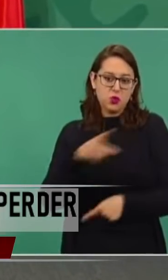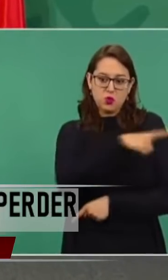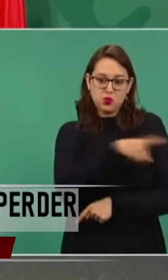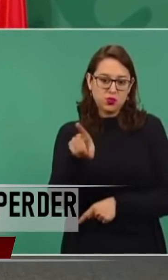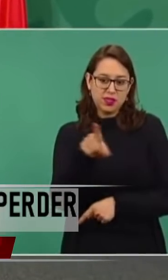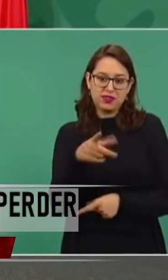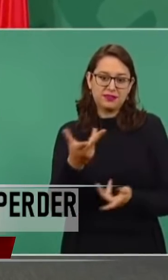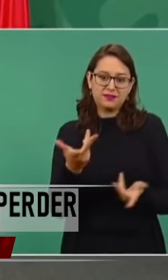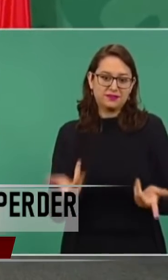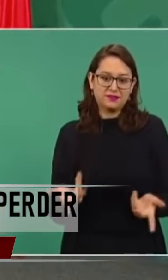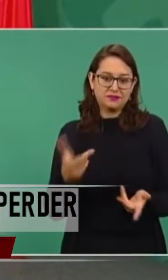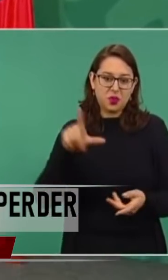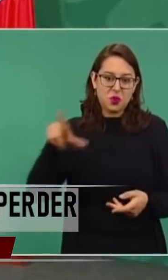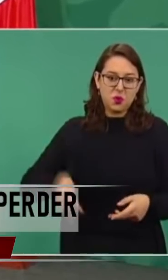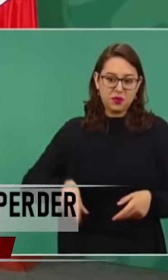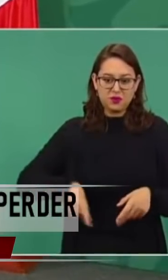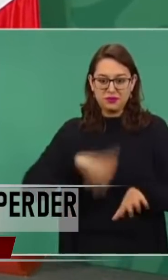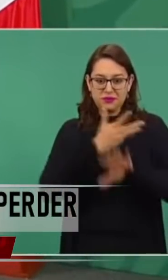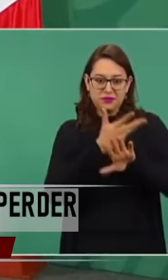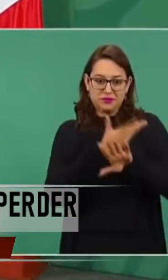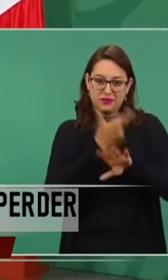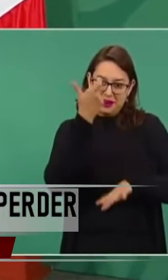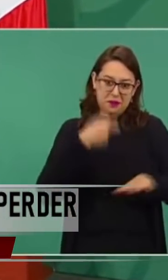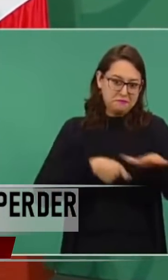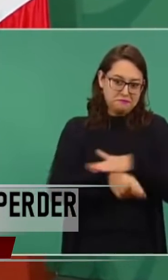del gobierno de Estados Unidos